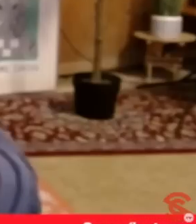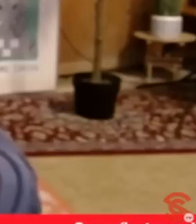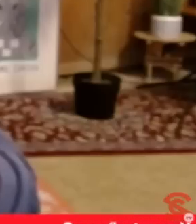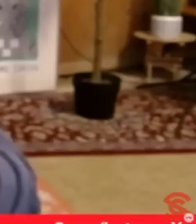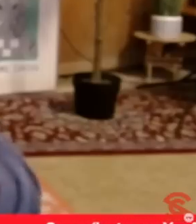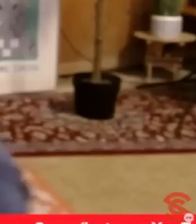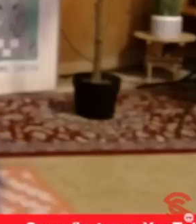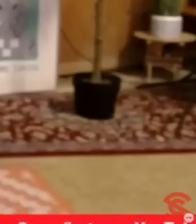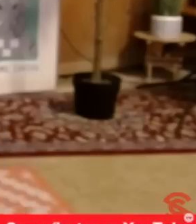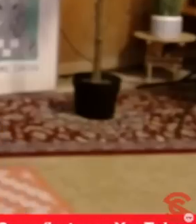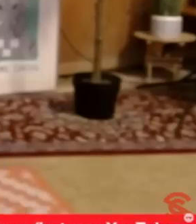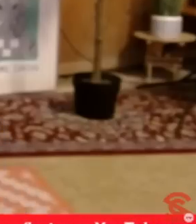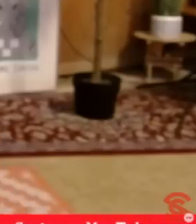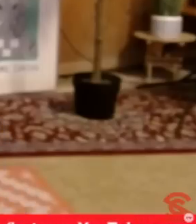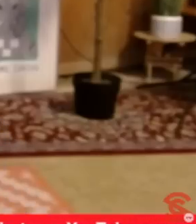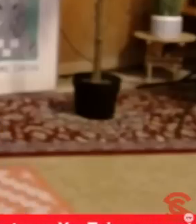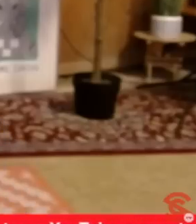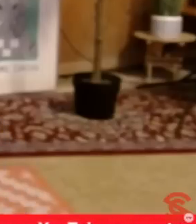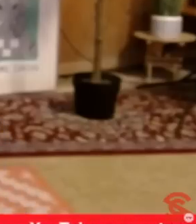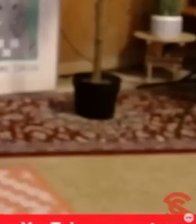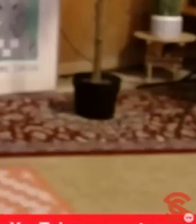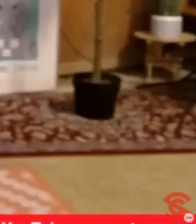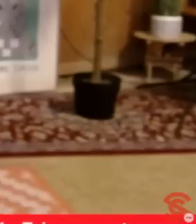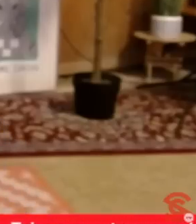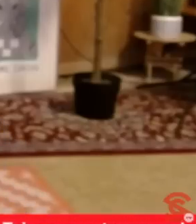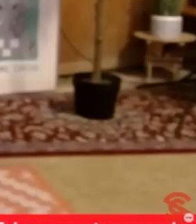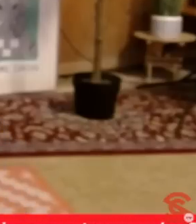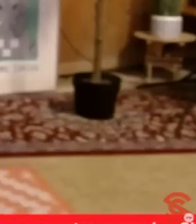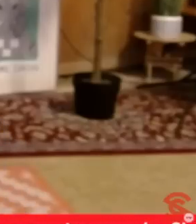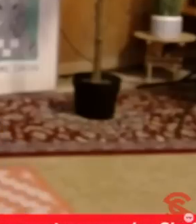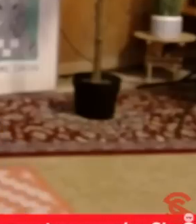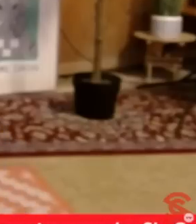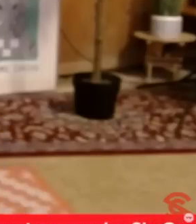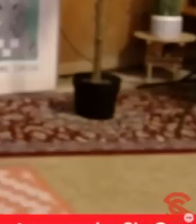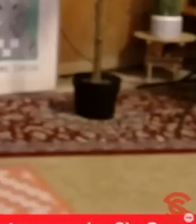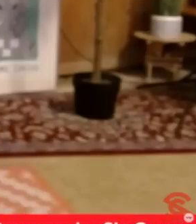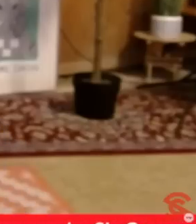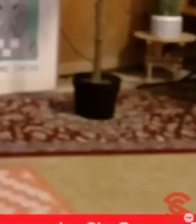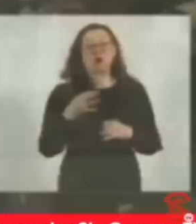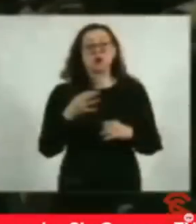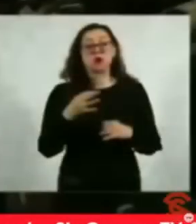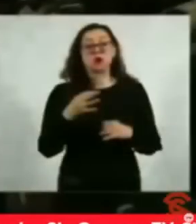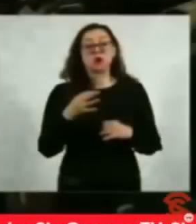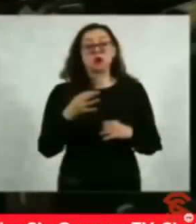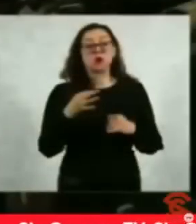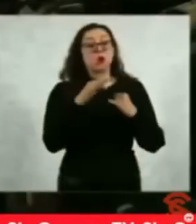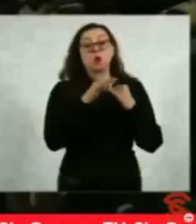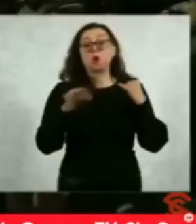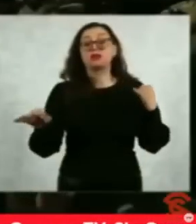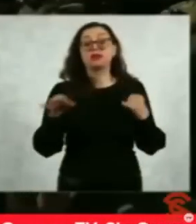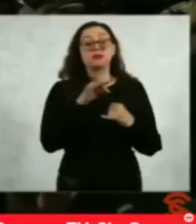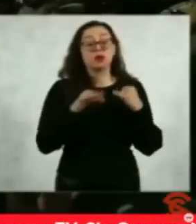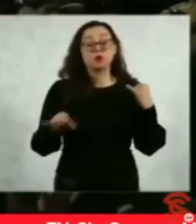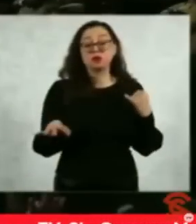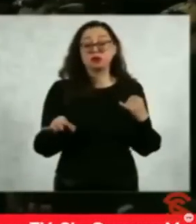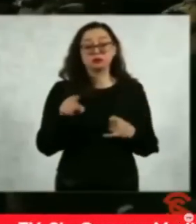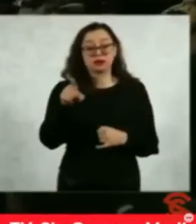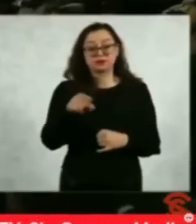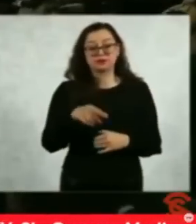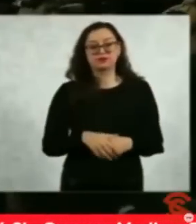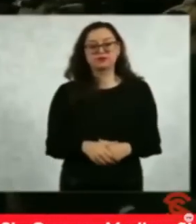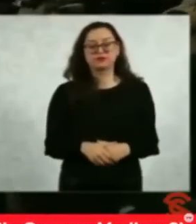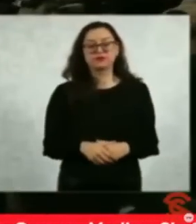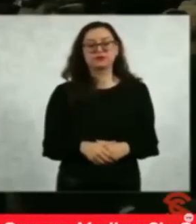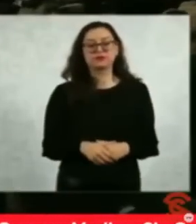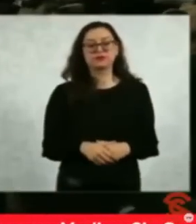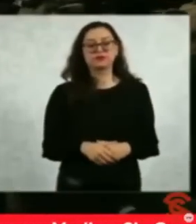usted, participa en la primera conferencia mañanera de la doctora Claudia Sheinbaum. Va la última. Vicente